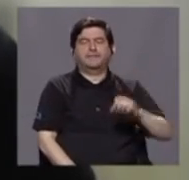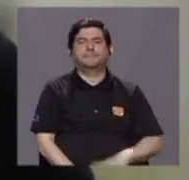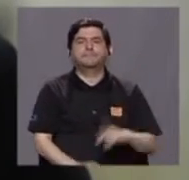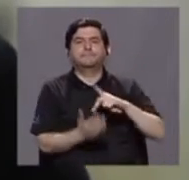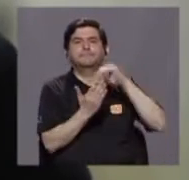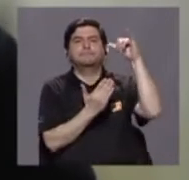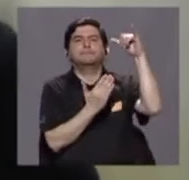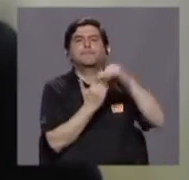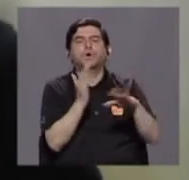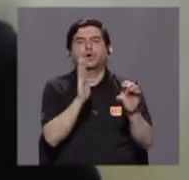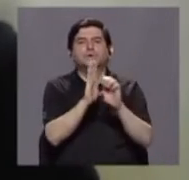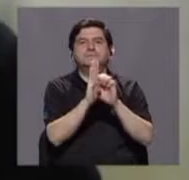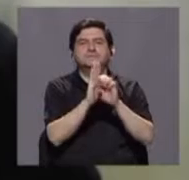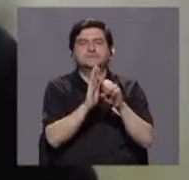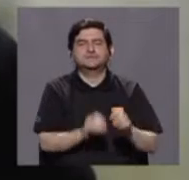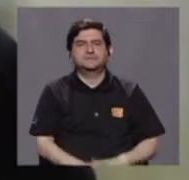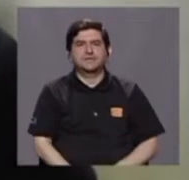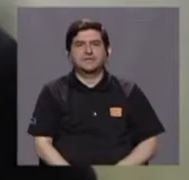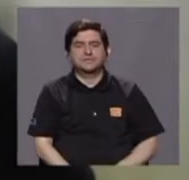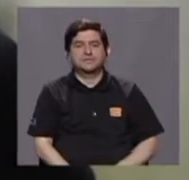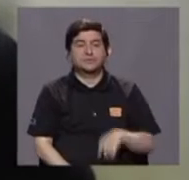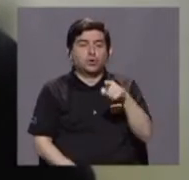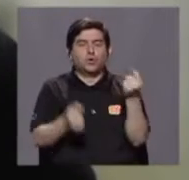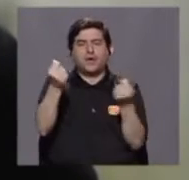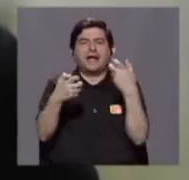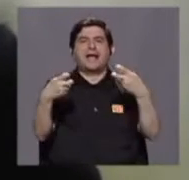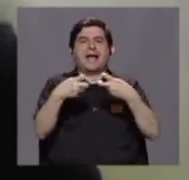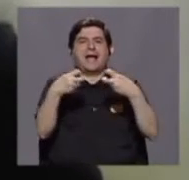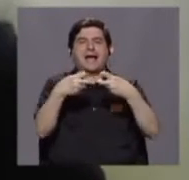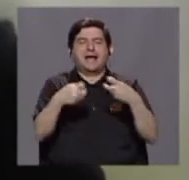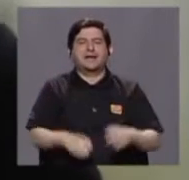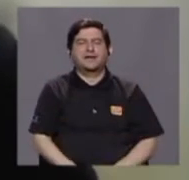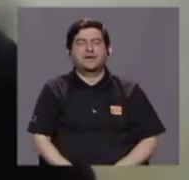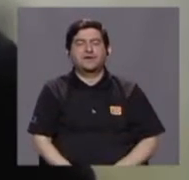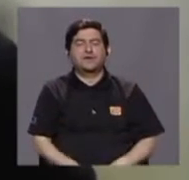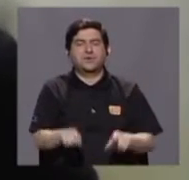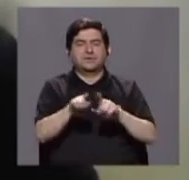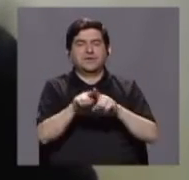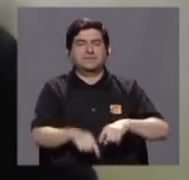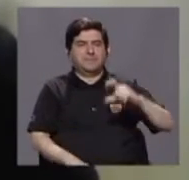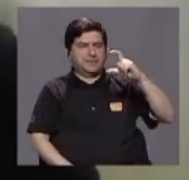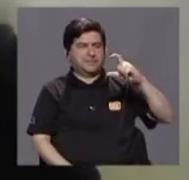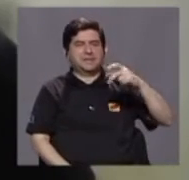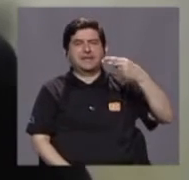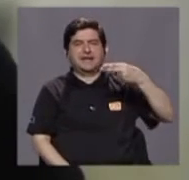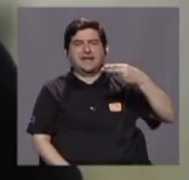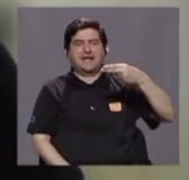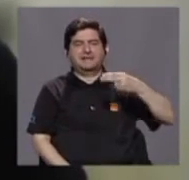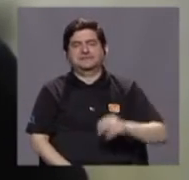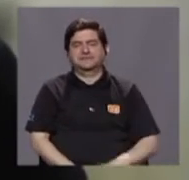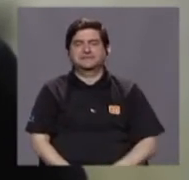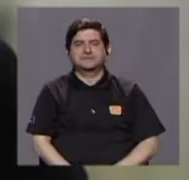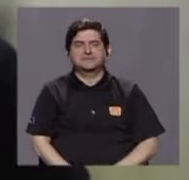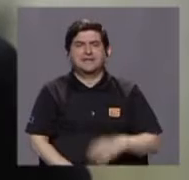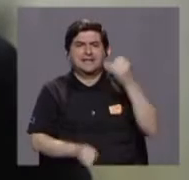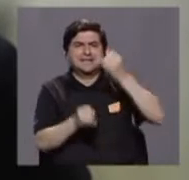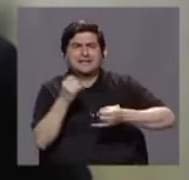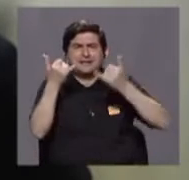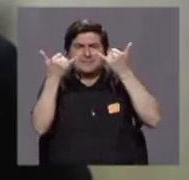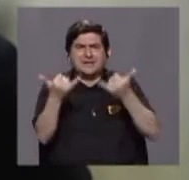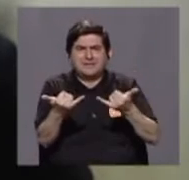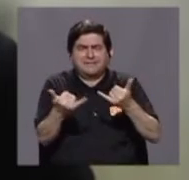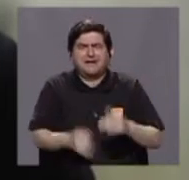proyectos como el coche eléctrico, las baterías de hidrógeno, quiere decir acabar con lo que ahora